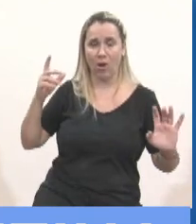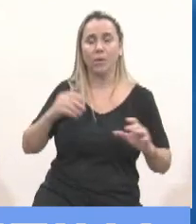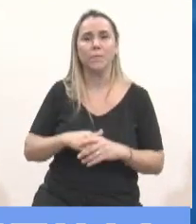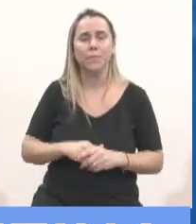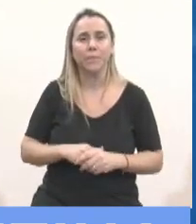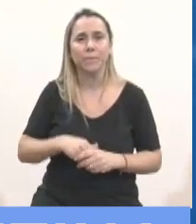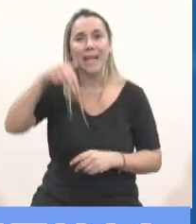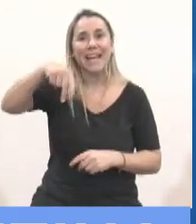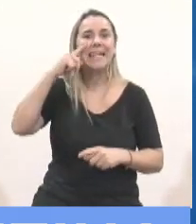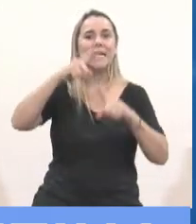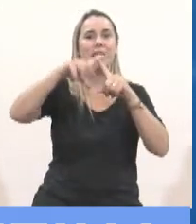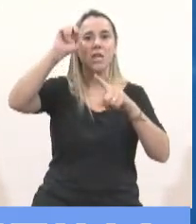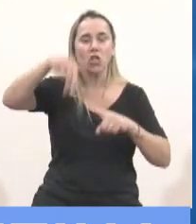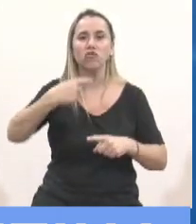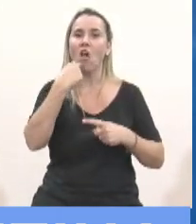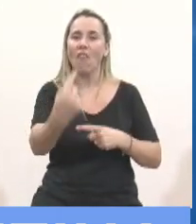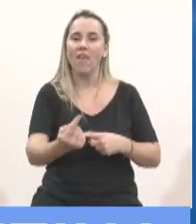hizo el tratado libre